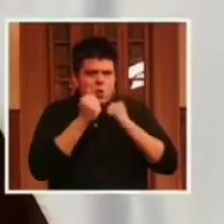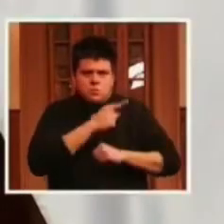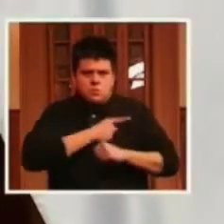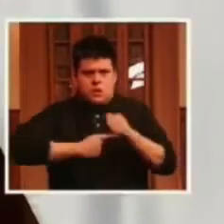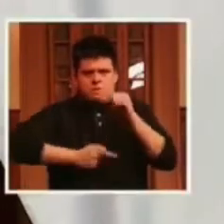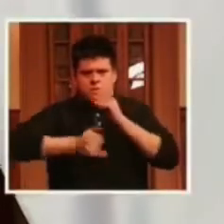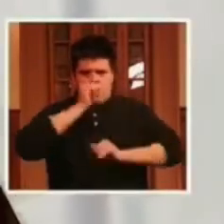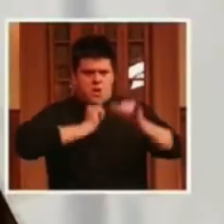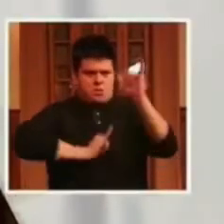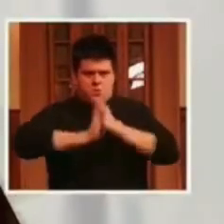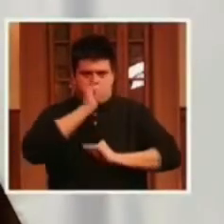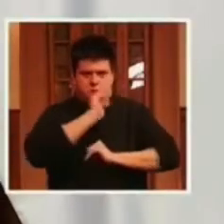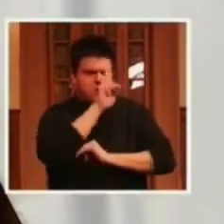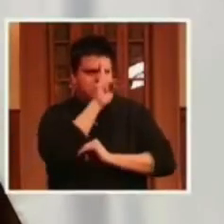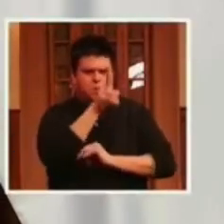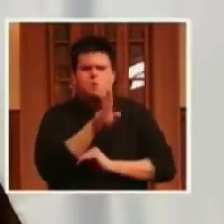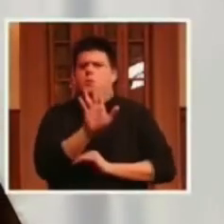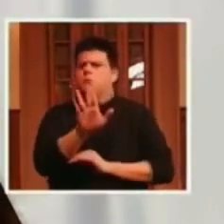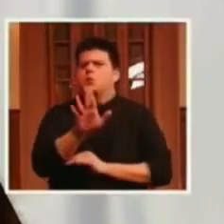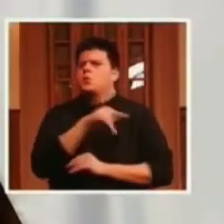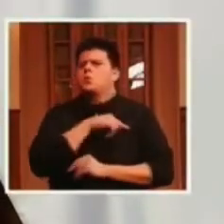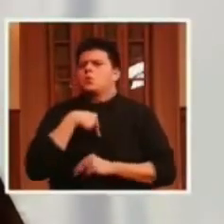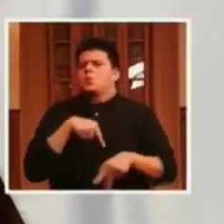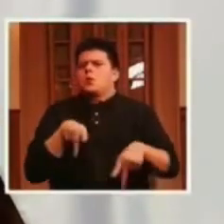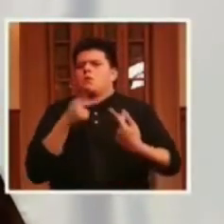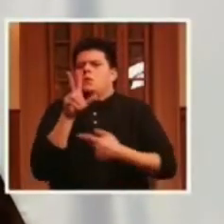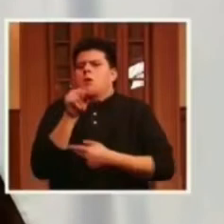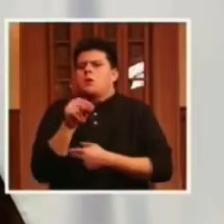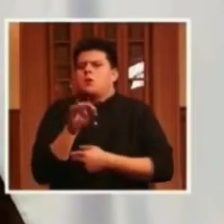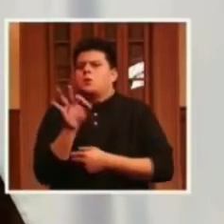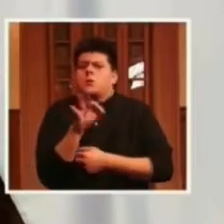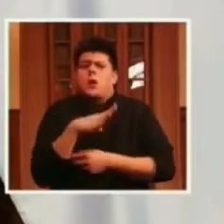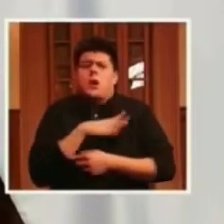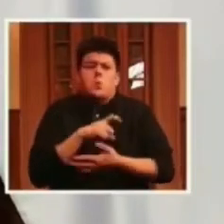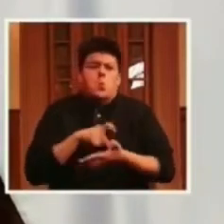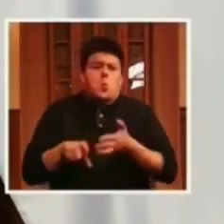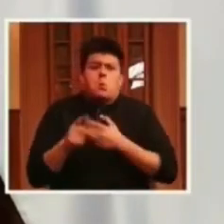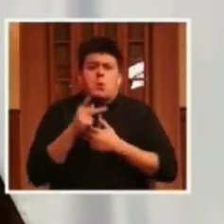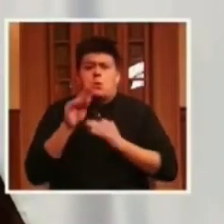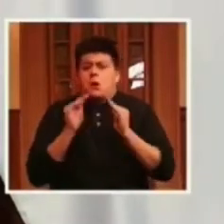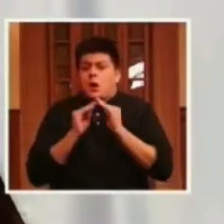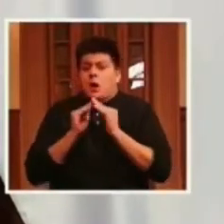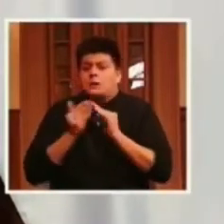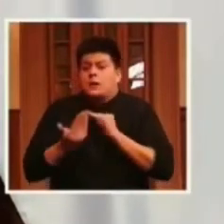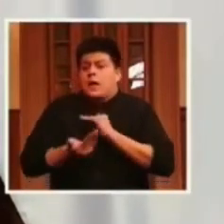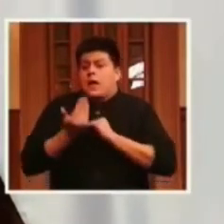bebidas. Aquí lo que no va a haber es venta al público. Si tienes las bebidas en tu casa porque